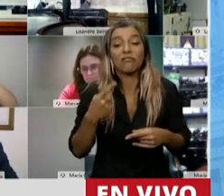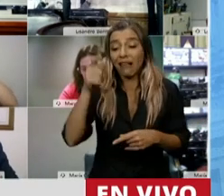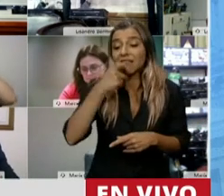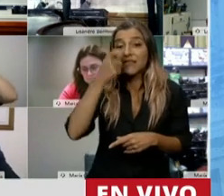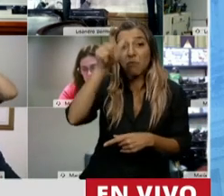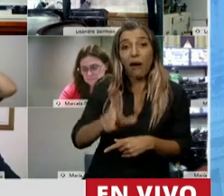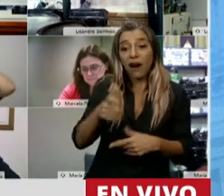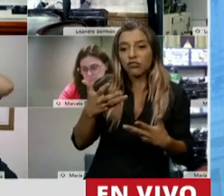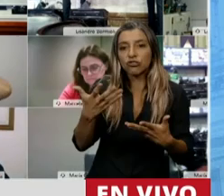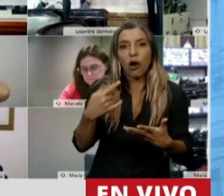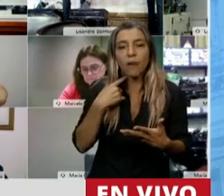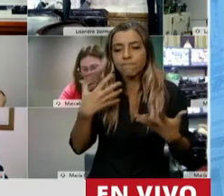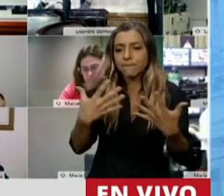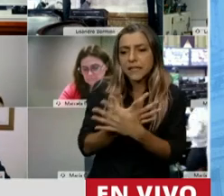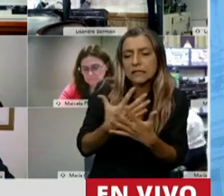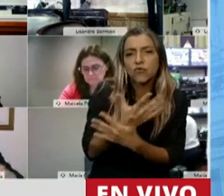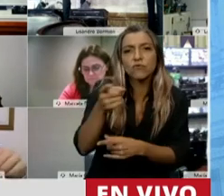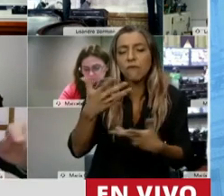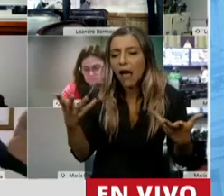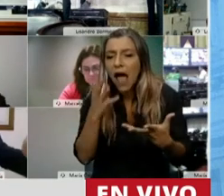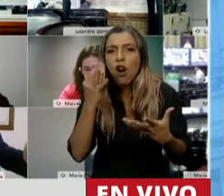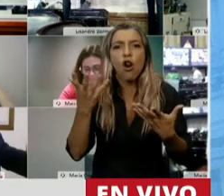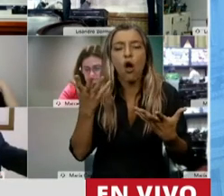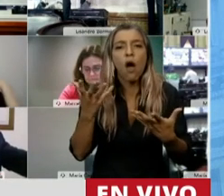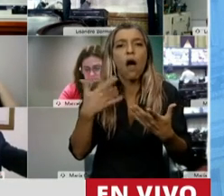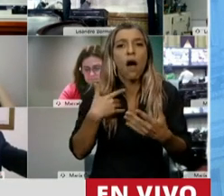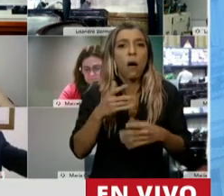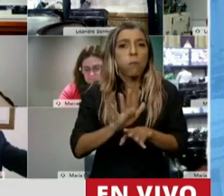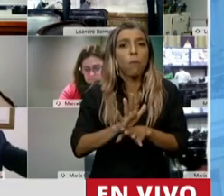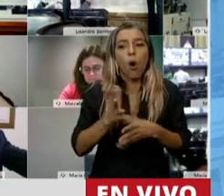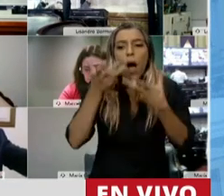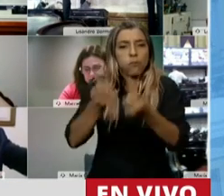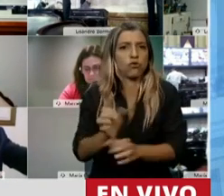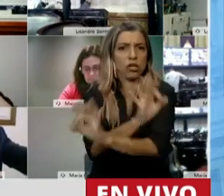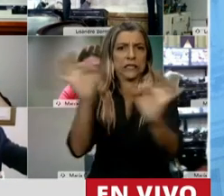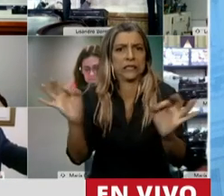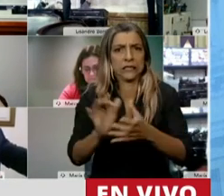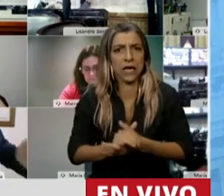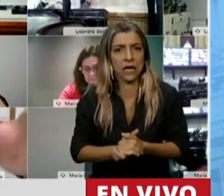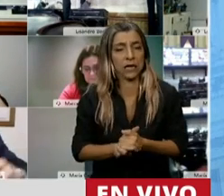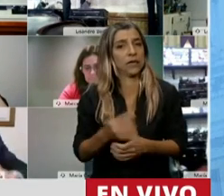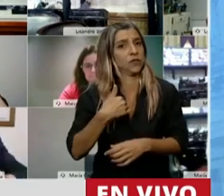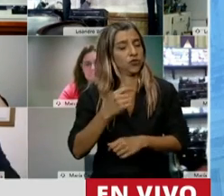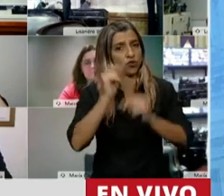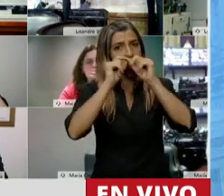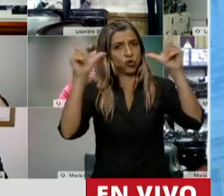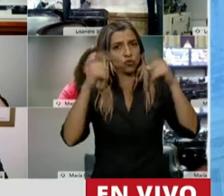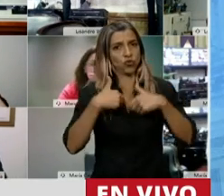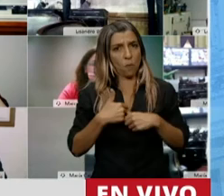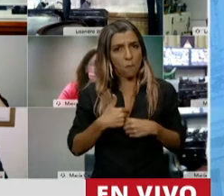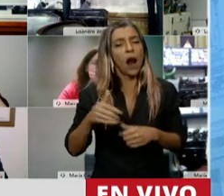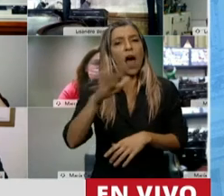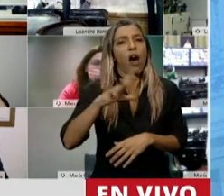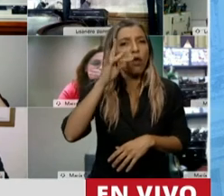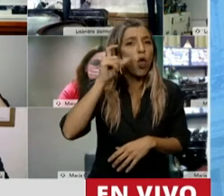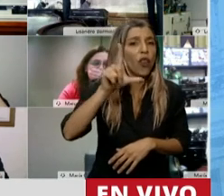hecho en cuestión, que es el incendio. He escuchado con asombro lo que pasa en el Delta. En el Delta cada